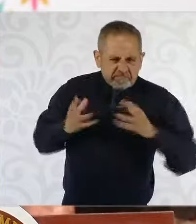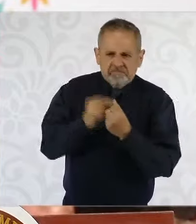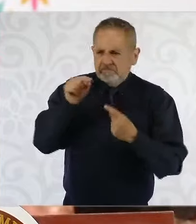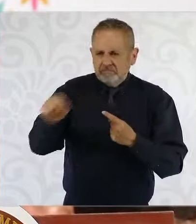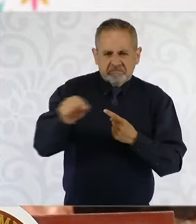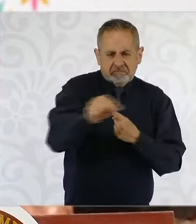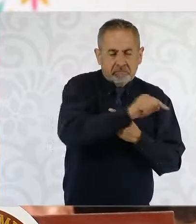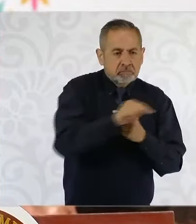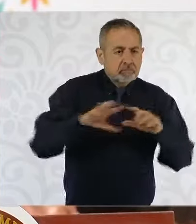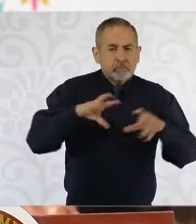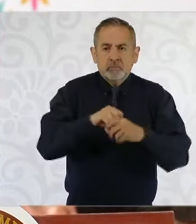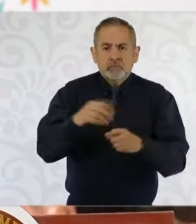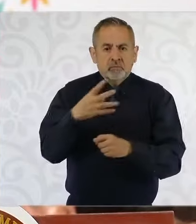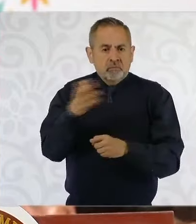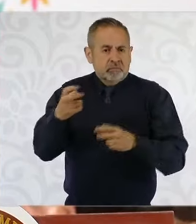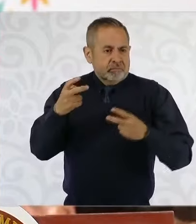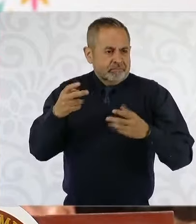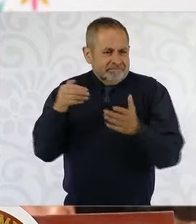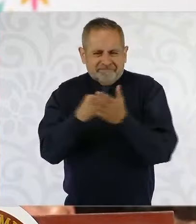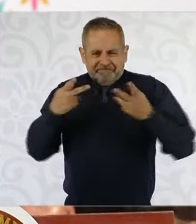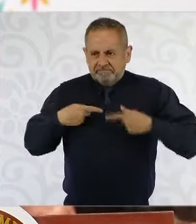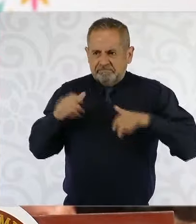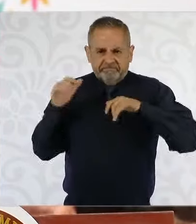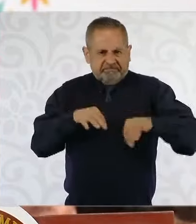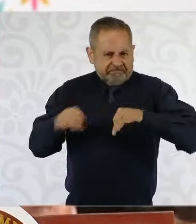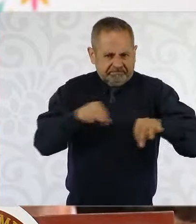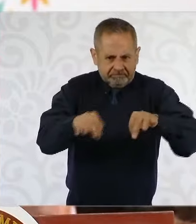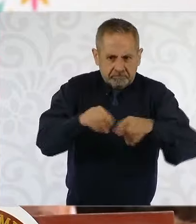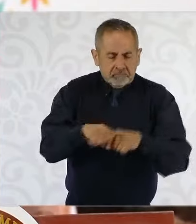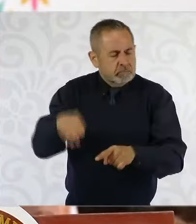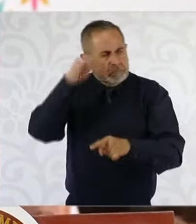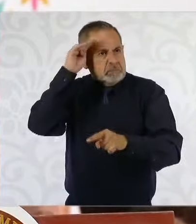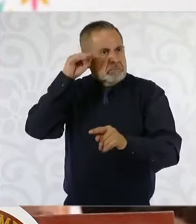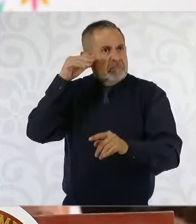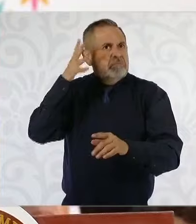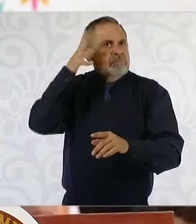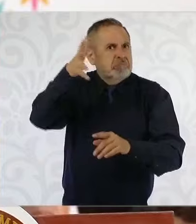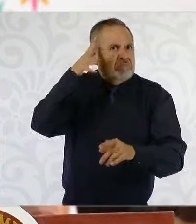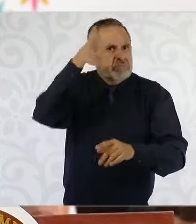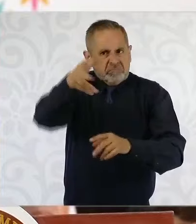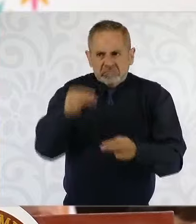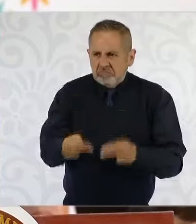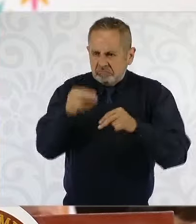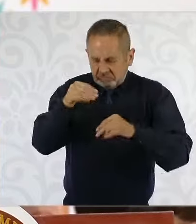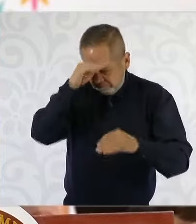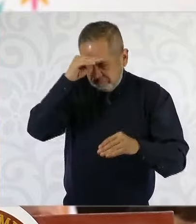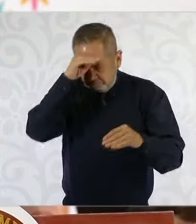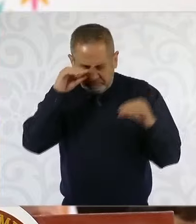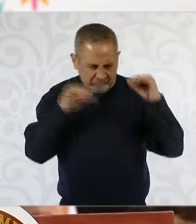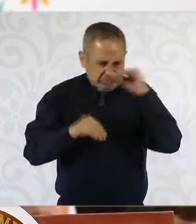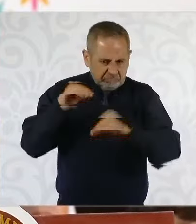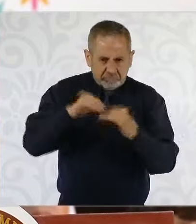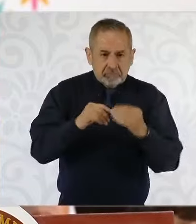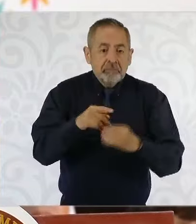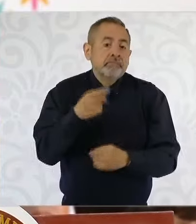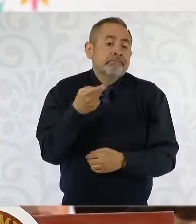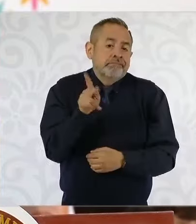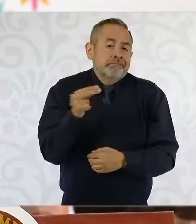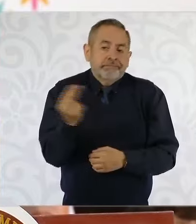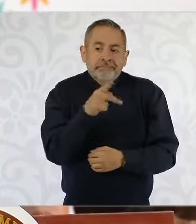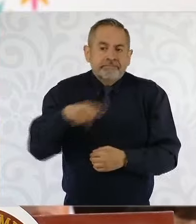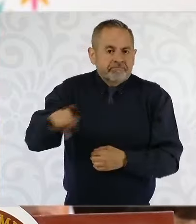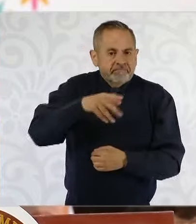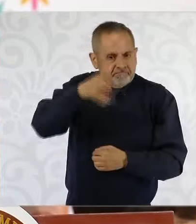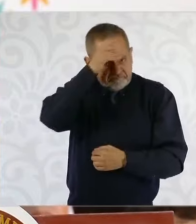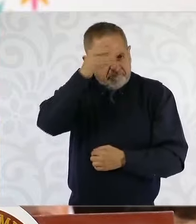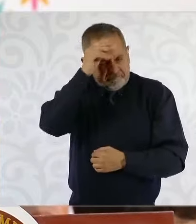a la balanza comercial, son inversionistas con mentalidad a largo plazo, cosa que nos gusta, y requieren alta especialización, que también nos